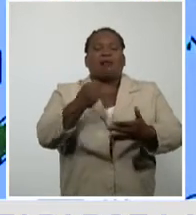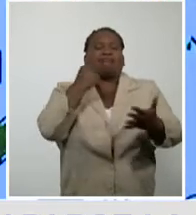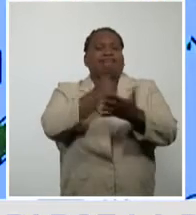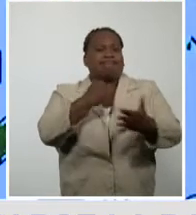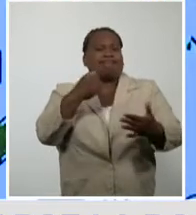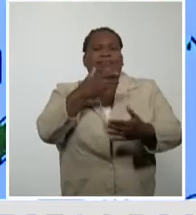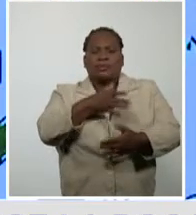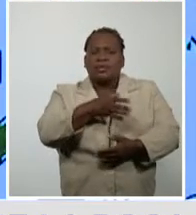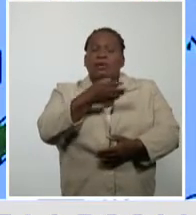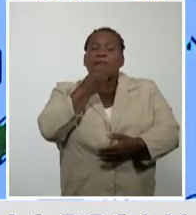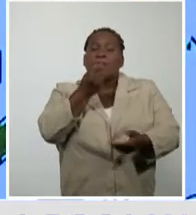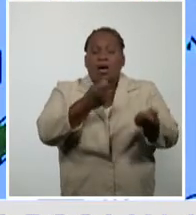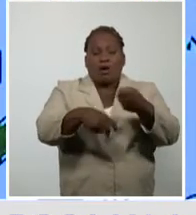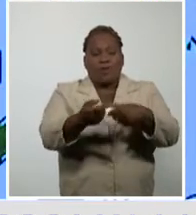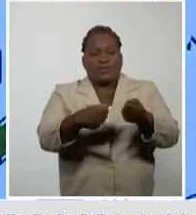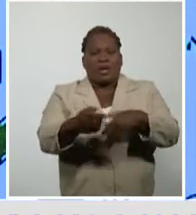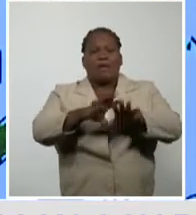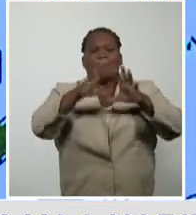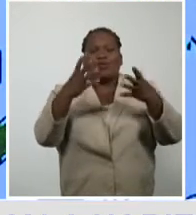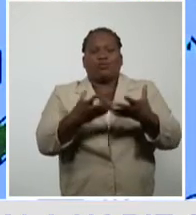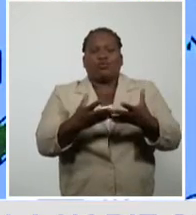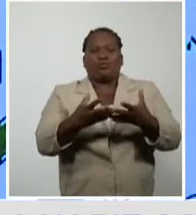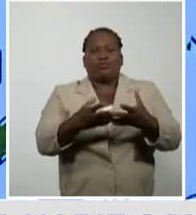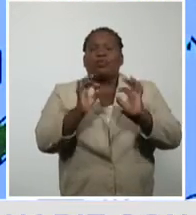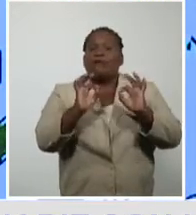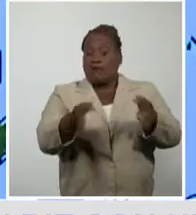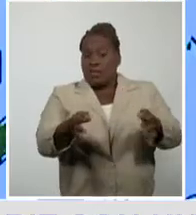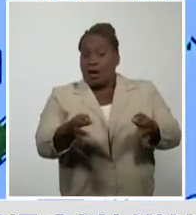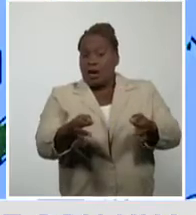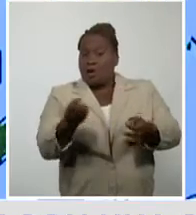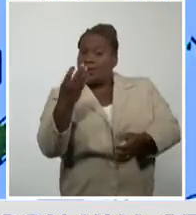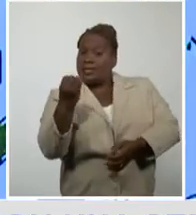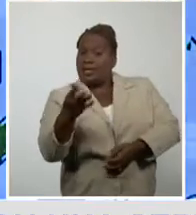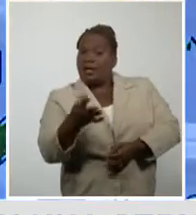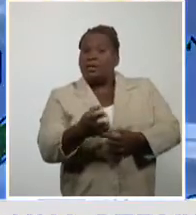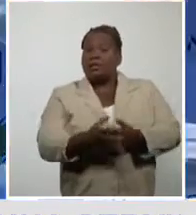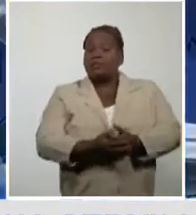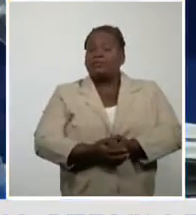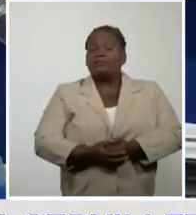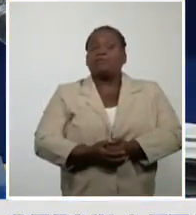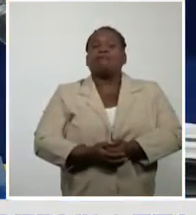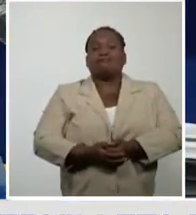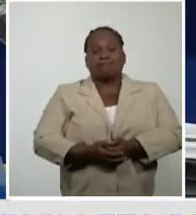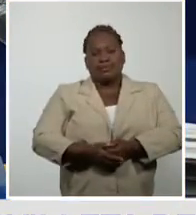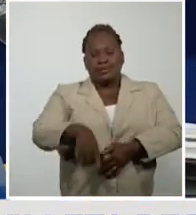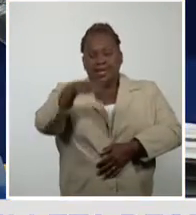ser comercializada en el mundo. ¿Es cierta esta noticia? Sí,